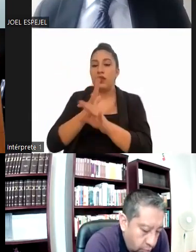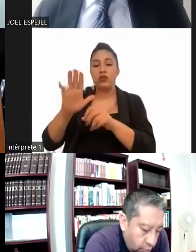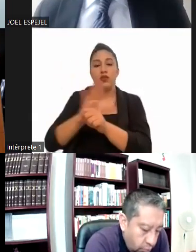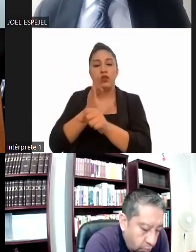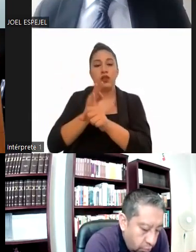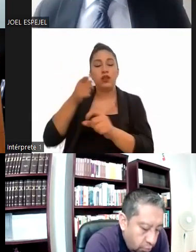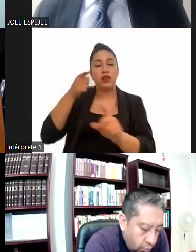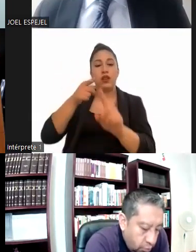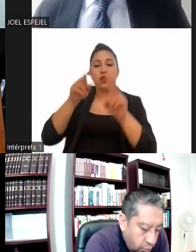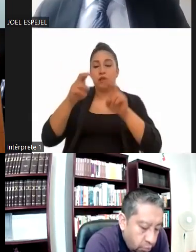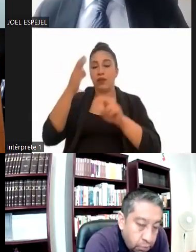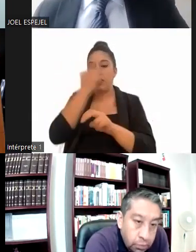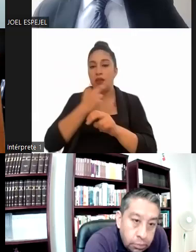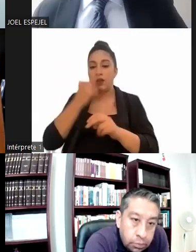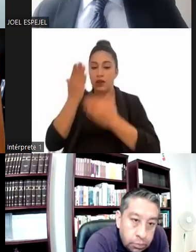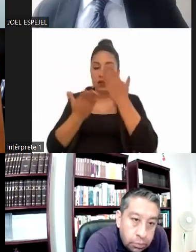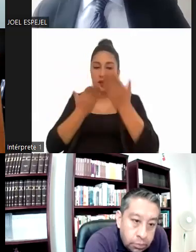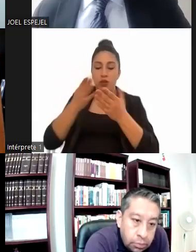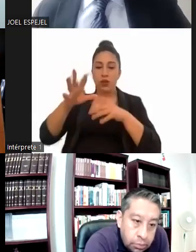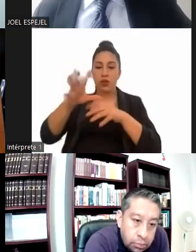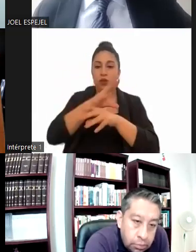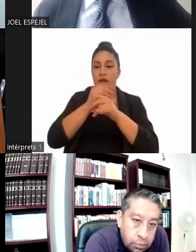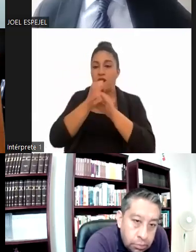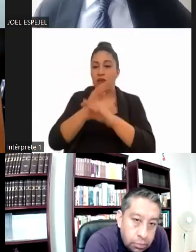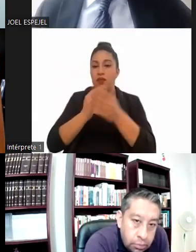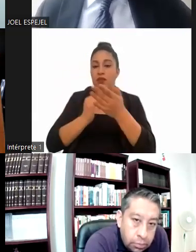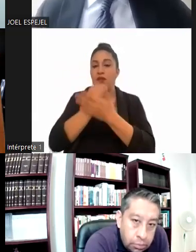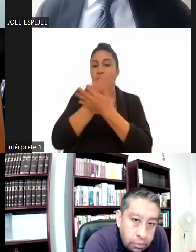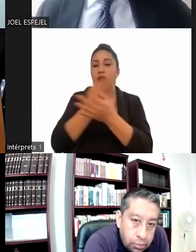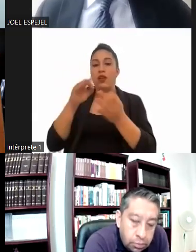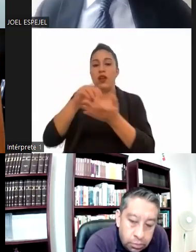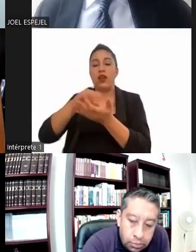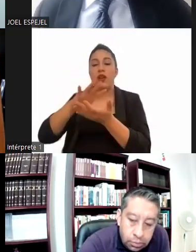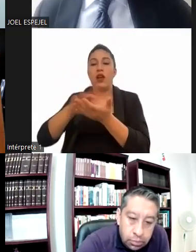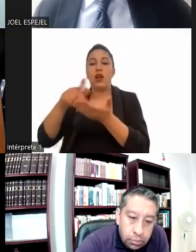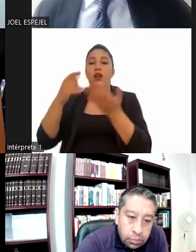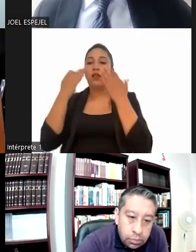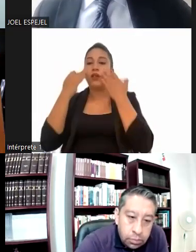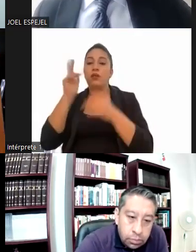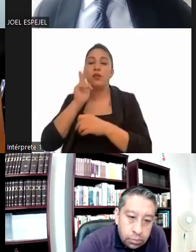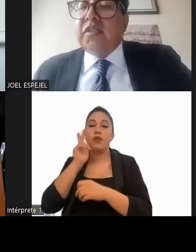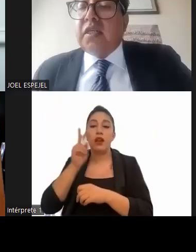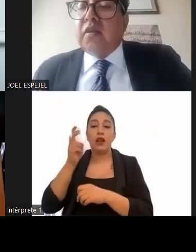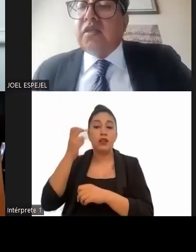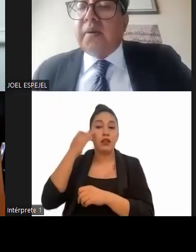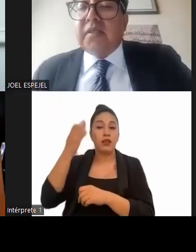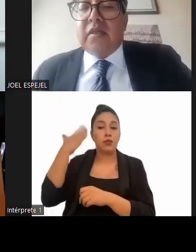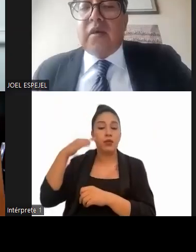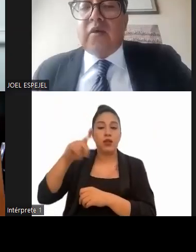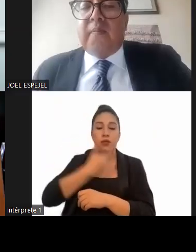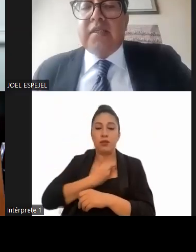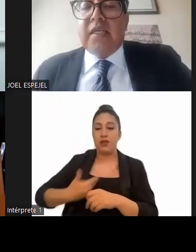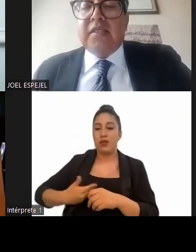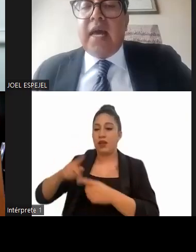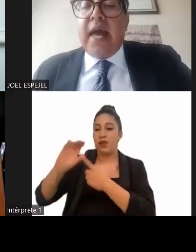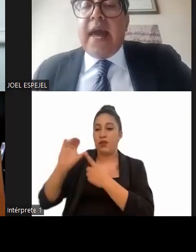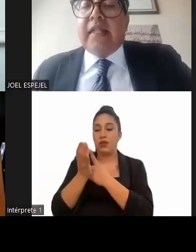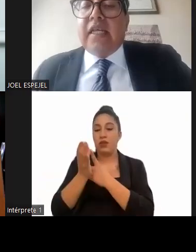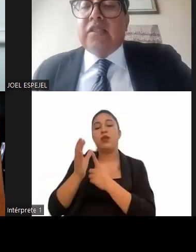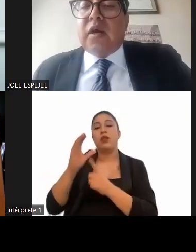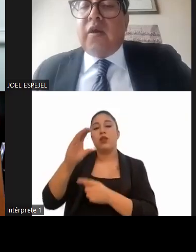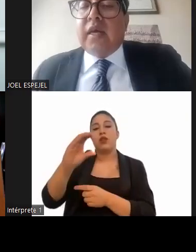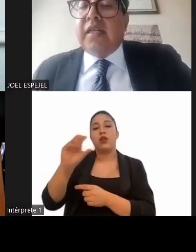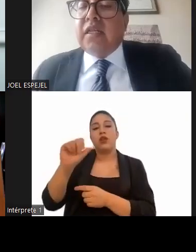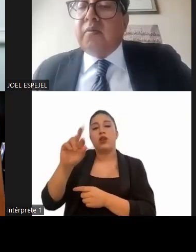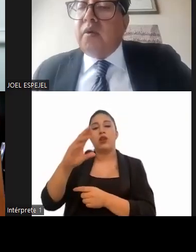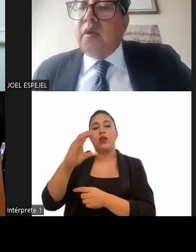que permite realizar lo correspondiente a los documentos donde conste si el entonces comisionado César Cravioto fue citado y se presentó en comparecencia ante